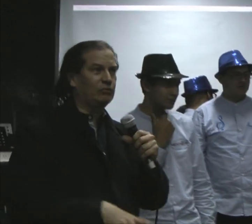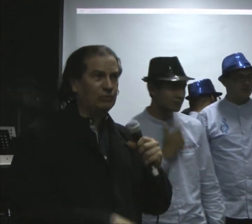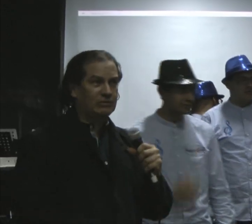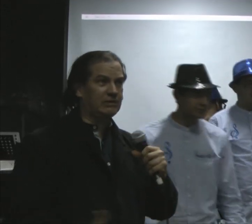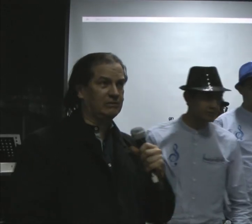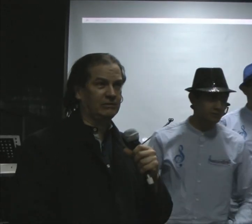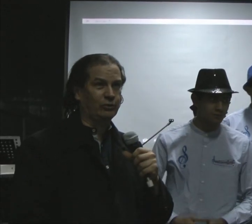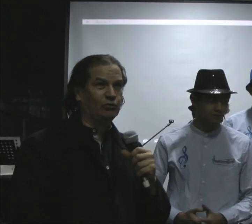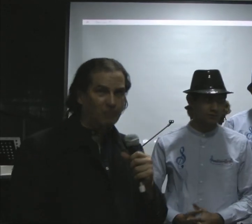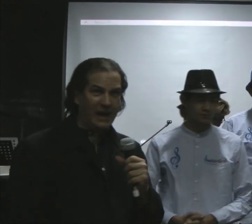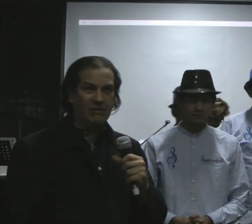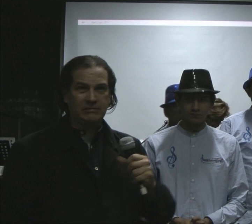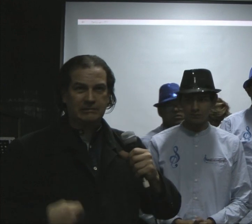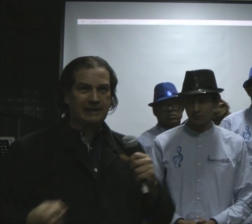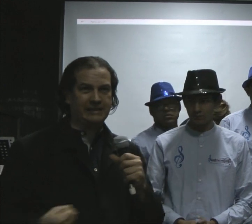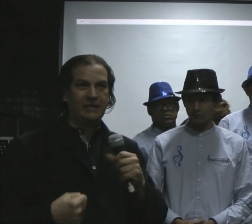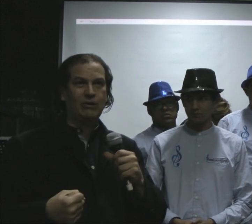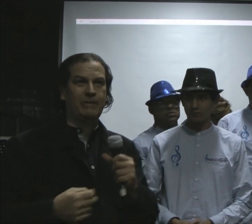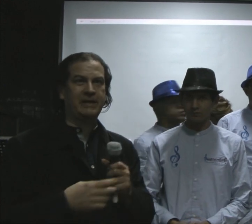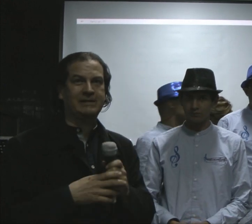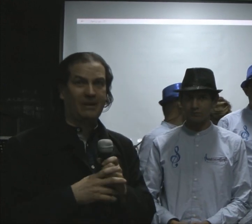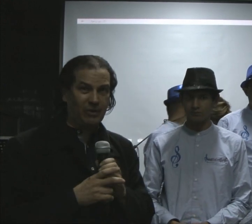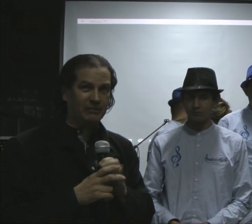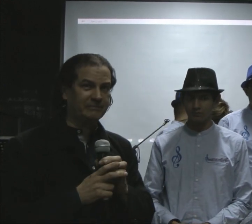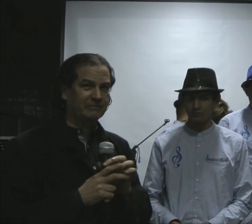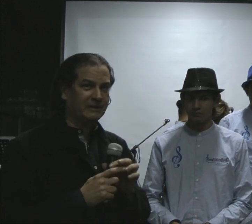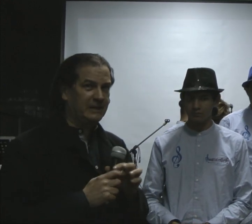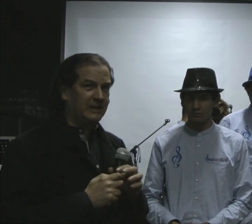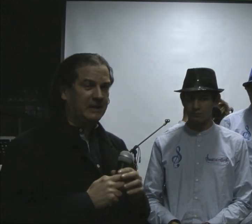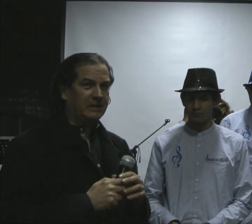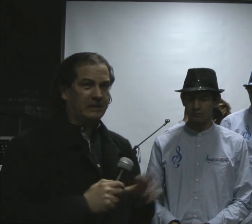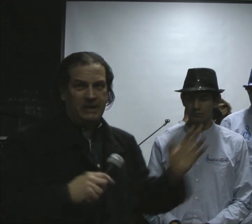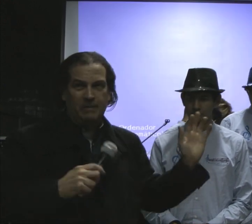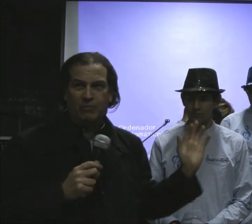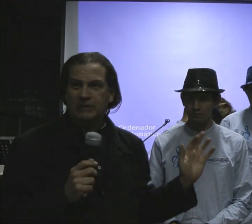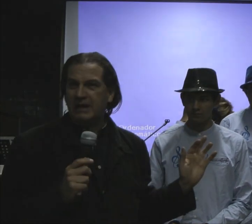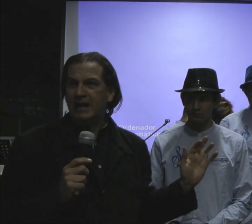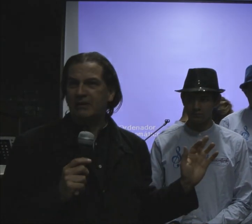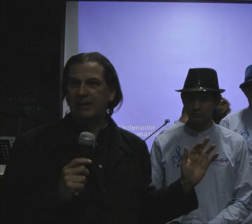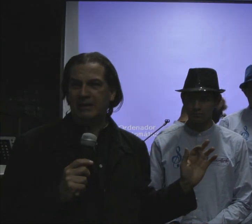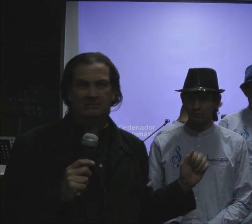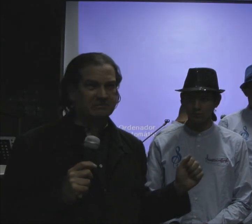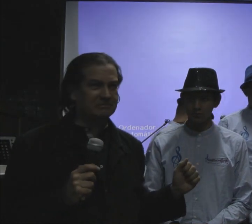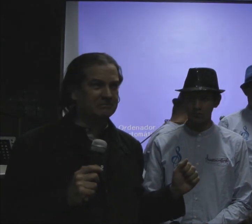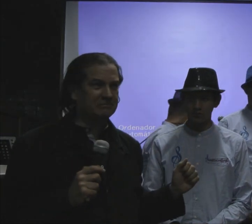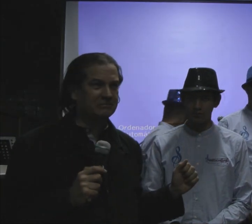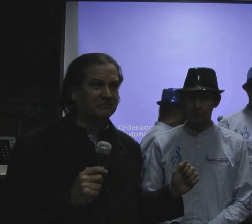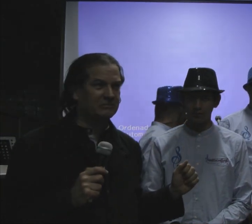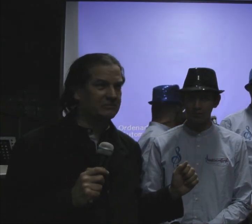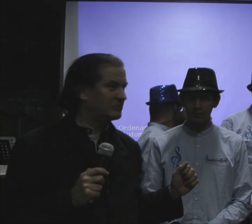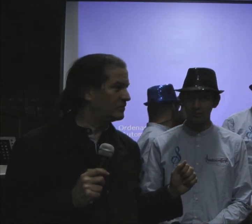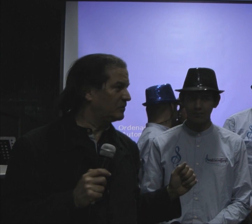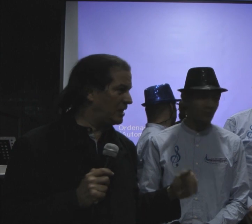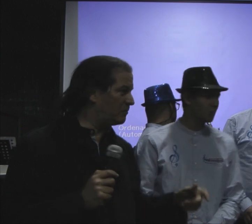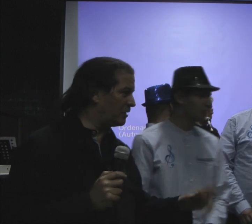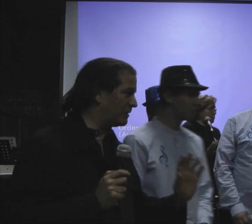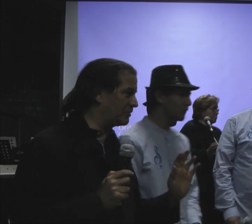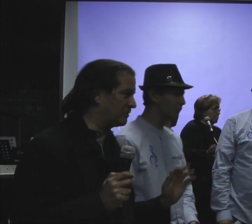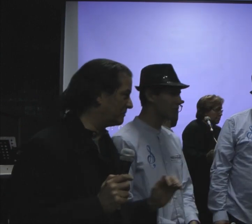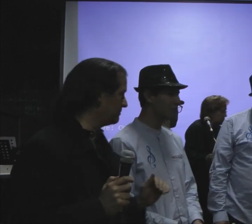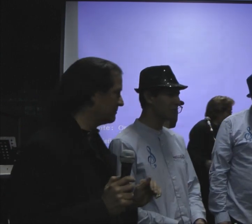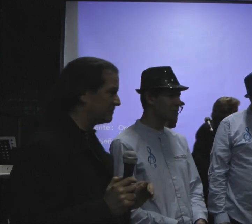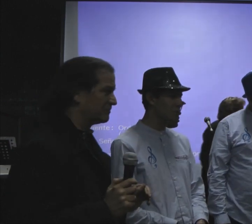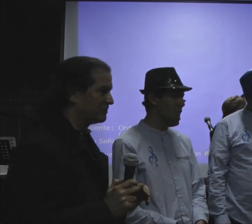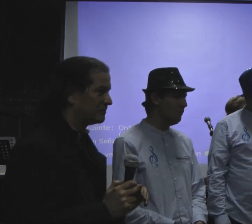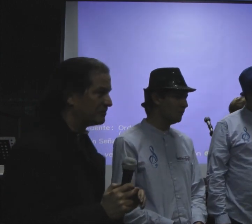aquí en Los Montunos, en Los Tumbados, La Síncopa y en El Sabor. ¿Quieren preguntarle algo a él? Sí, bueno,